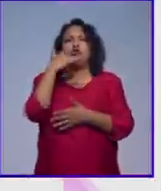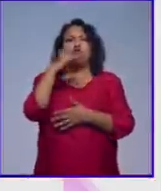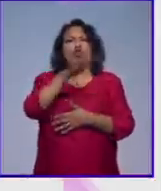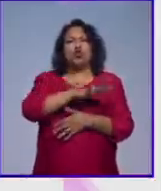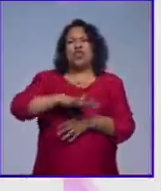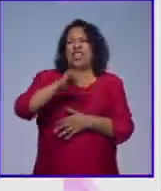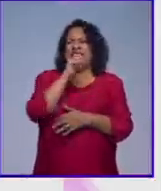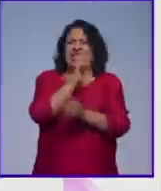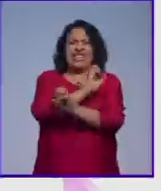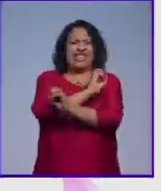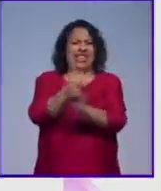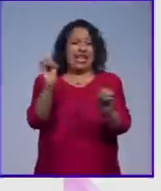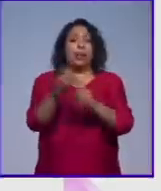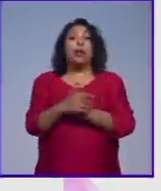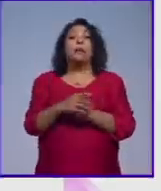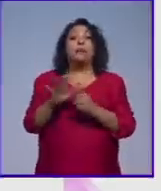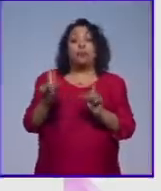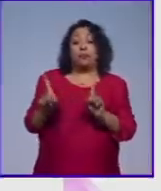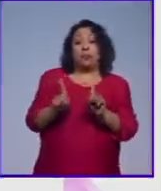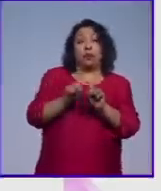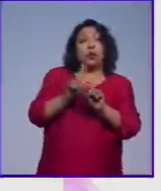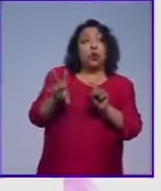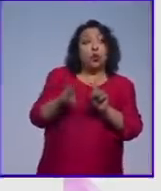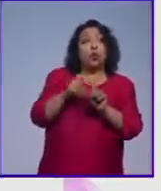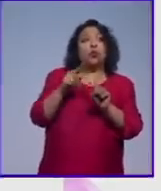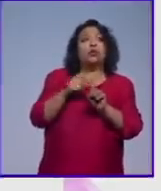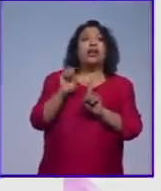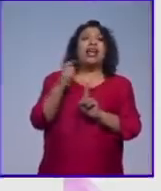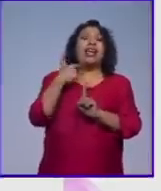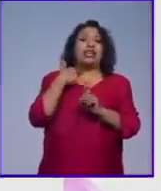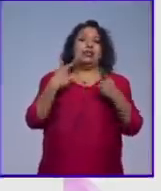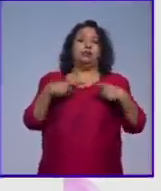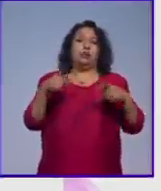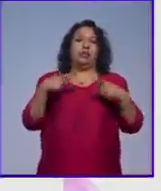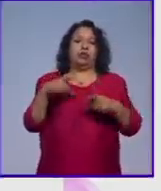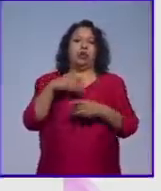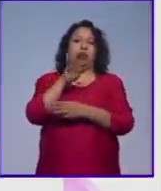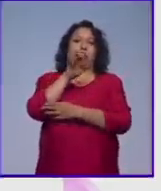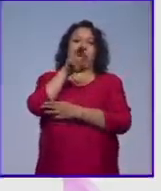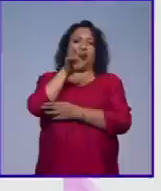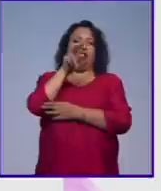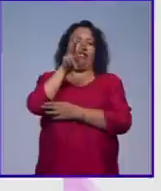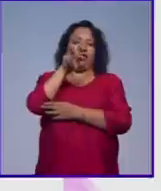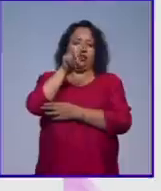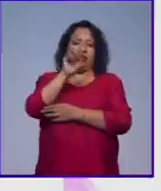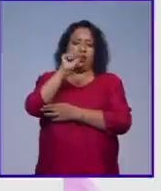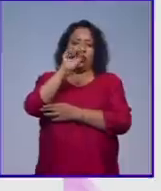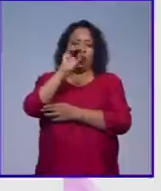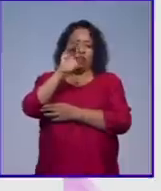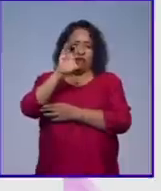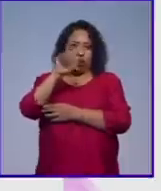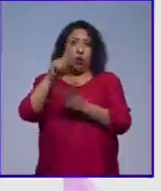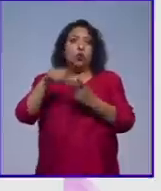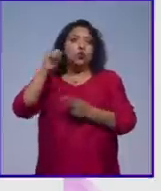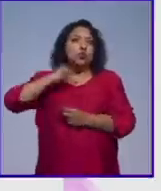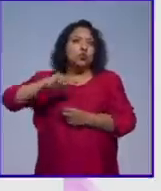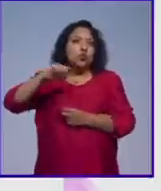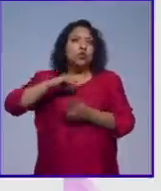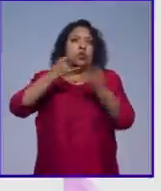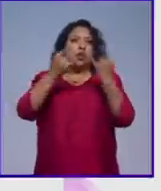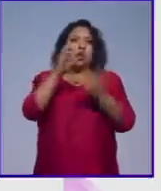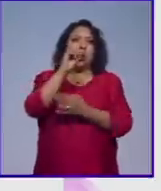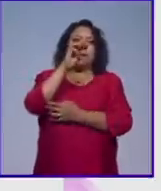ambiental. Junto a él se presentaron ex-integrantes del Buenavista Social Club, las leyendas cubanas